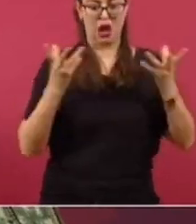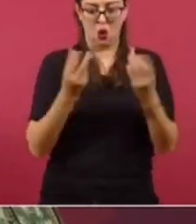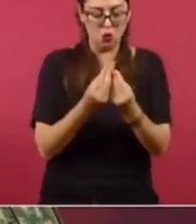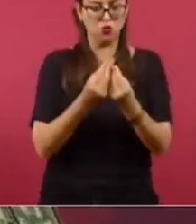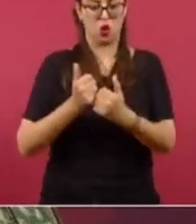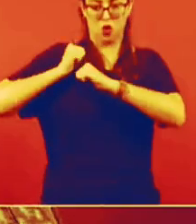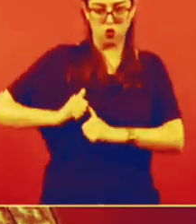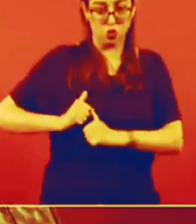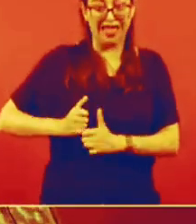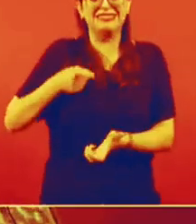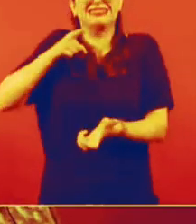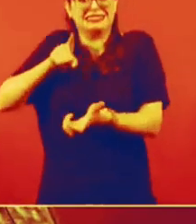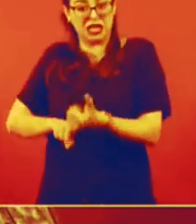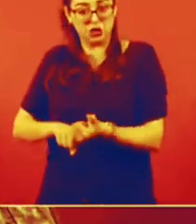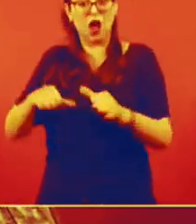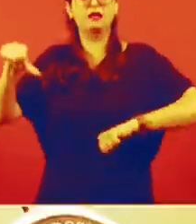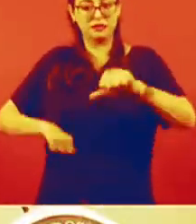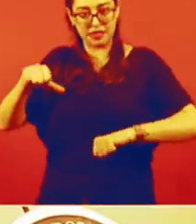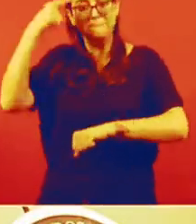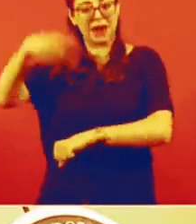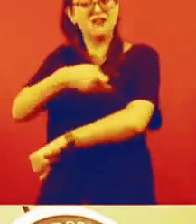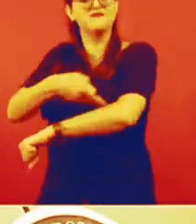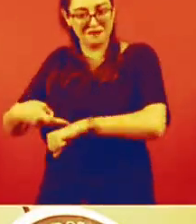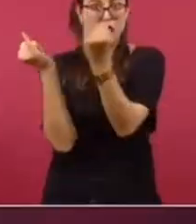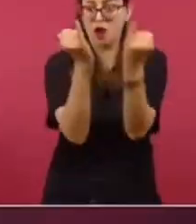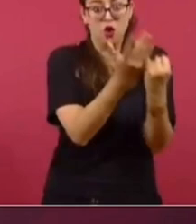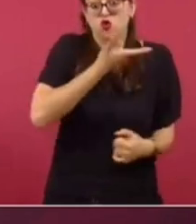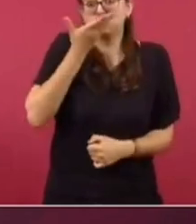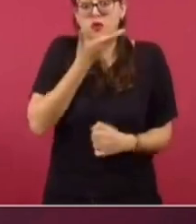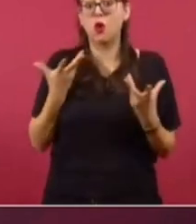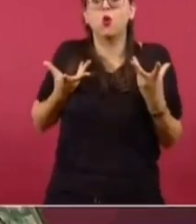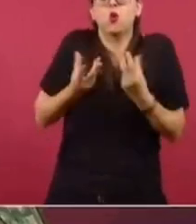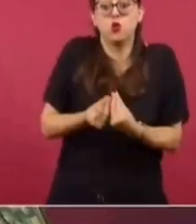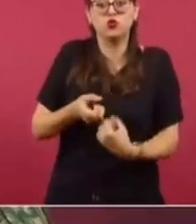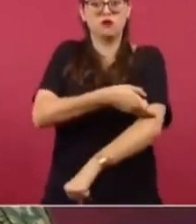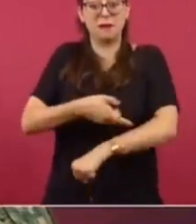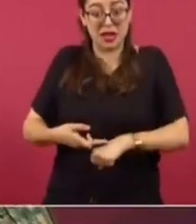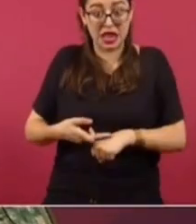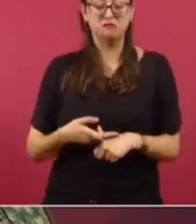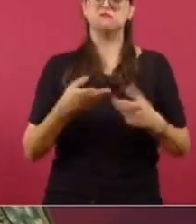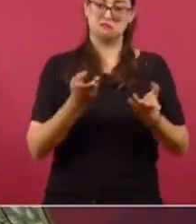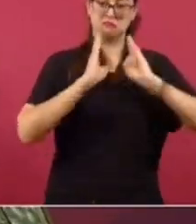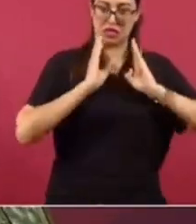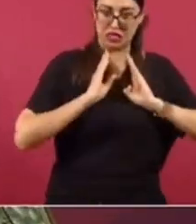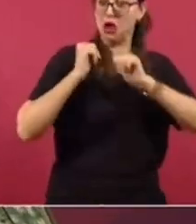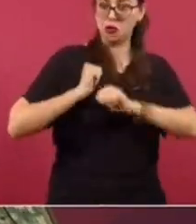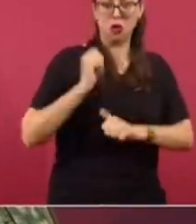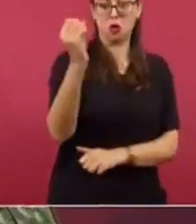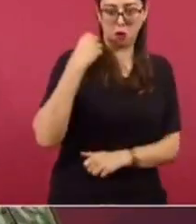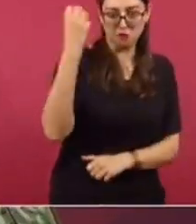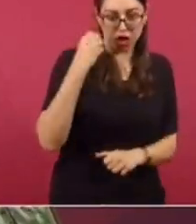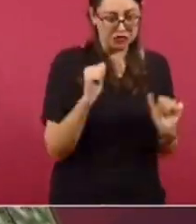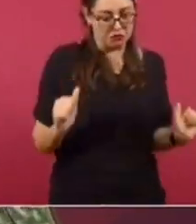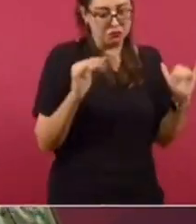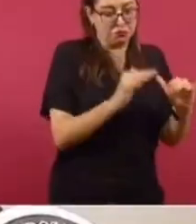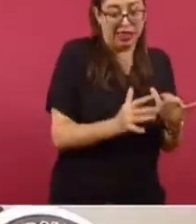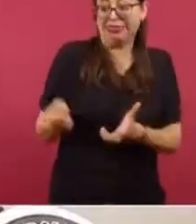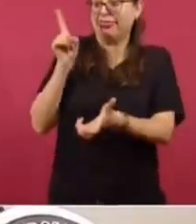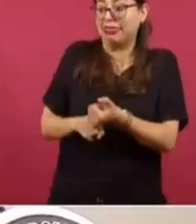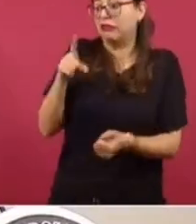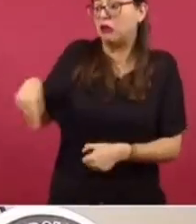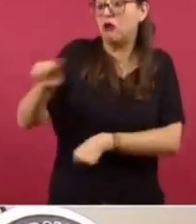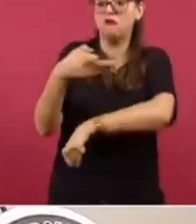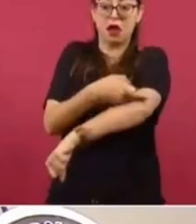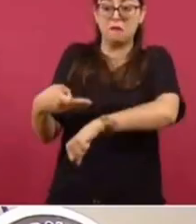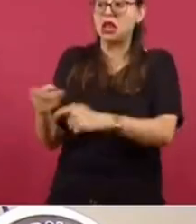y dentro de los protocolos está que lleve uno a las familias, y se planean actividades oficiales para los funcionarios que van, secretarios o ministros de